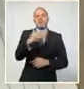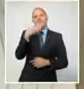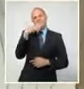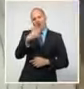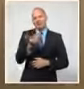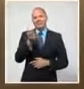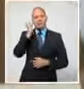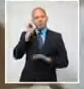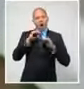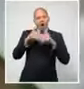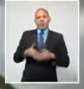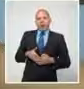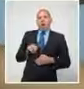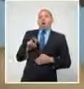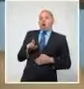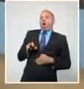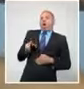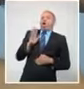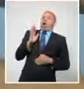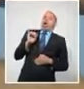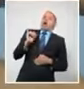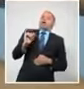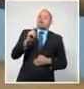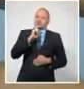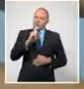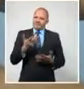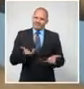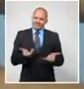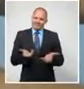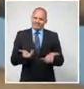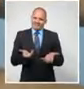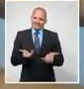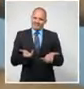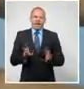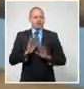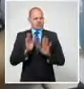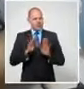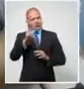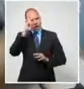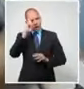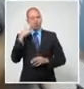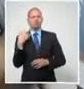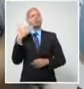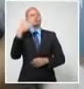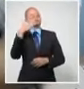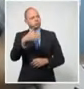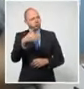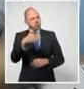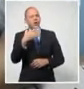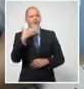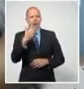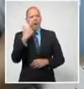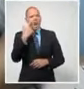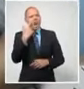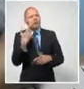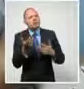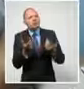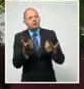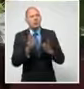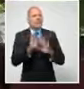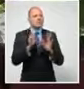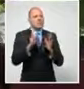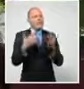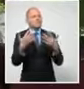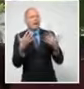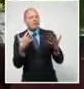en tiempos de la COVID-19. Y especialistas en medicina interna, pediatría, angiología y dermatología se suman a las consultas